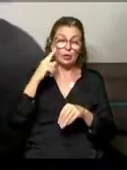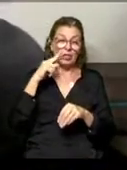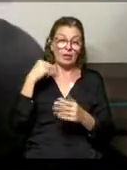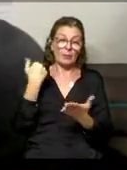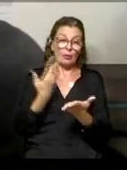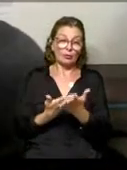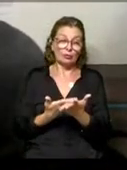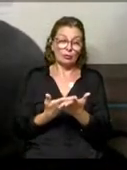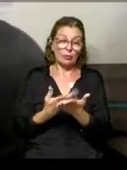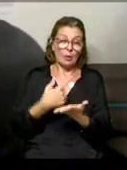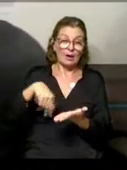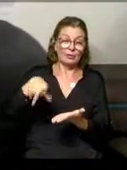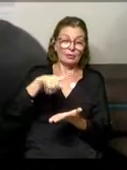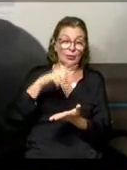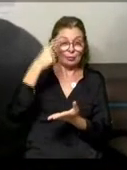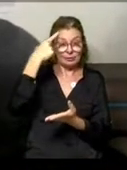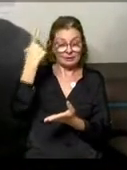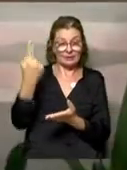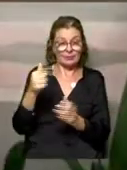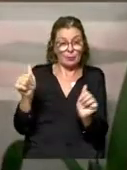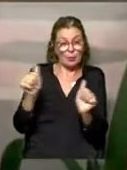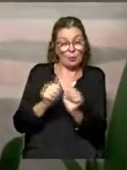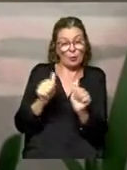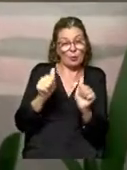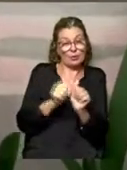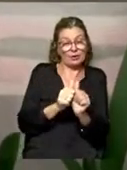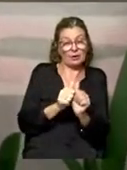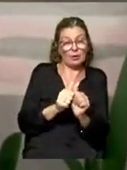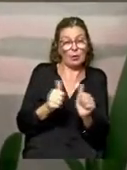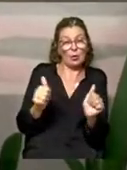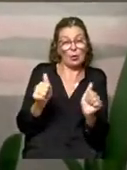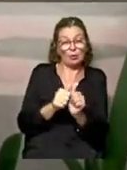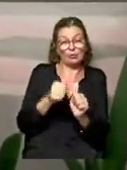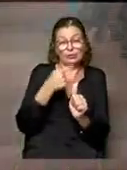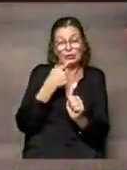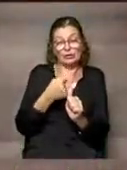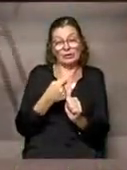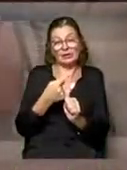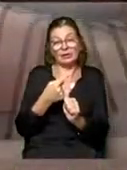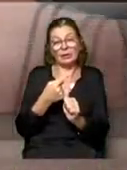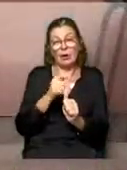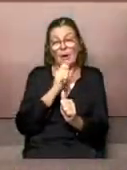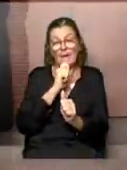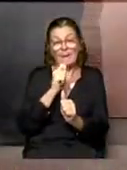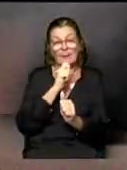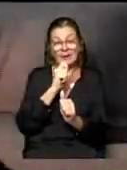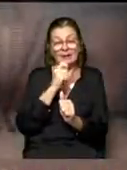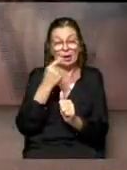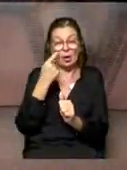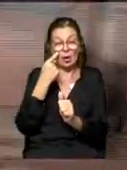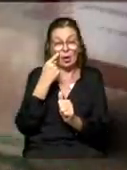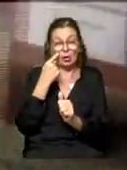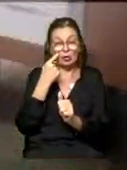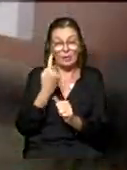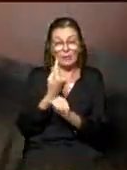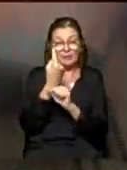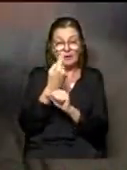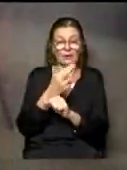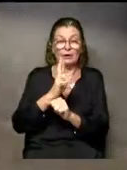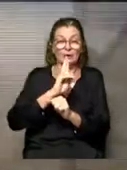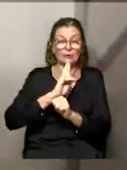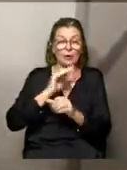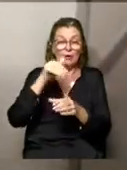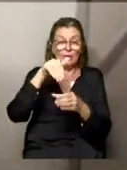a la comunidad internacional que se puede unirse y consolidarse, dijo Kharitonov en rueda de prensa tras conocerse los primeros resultados de los